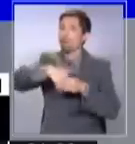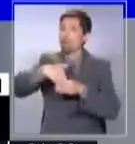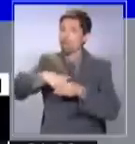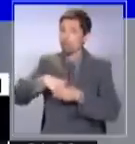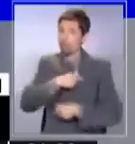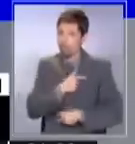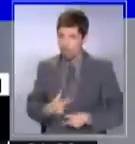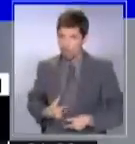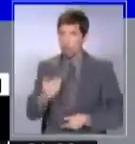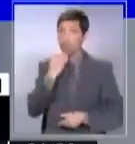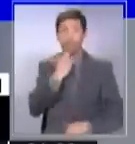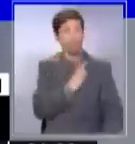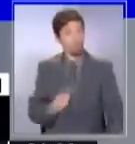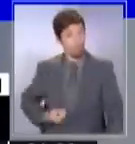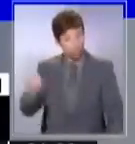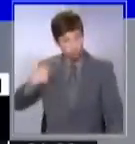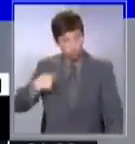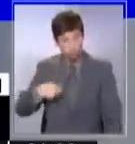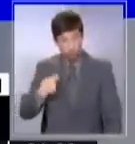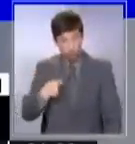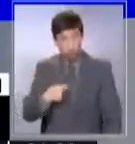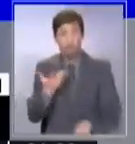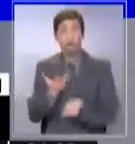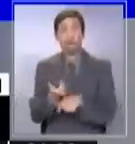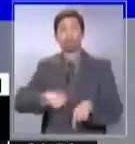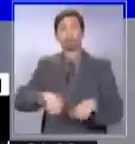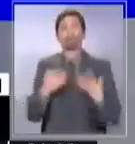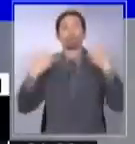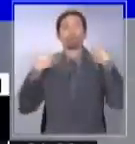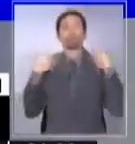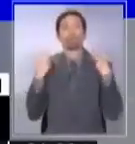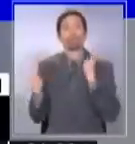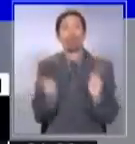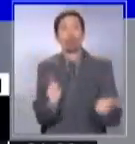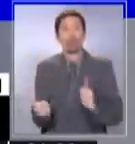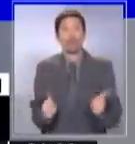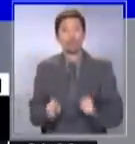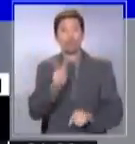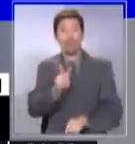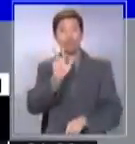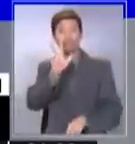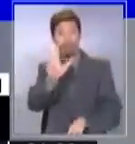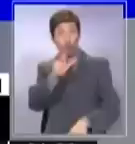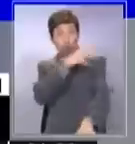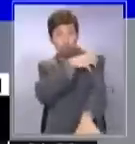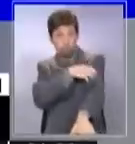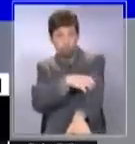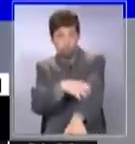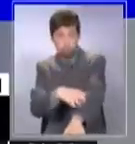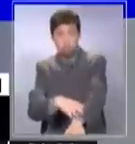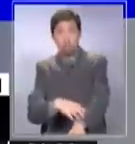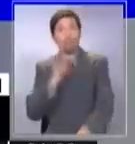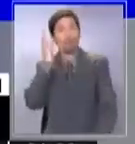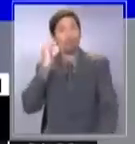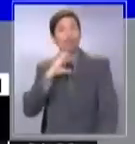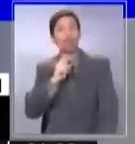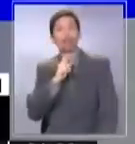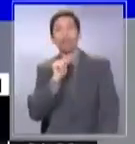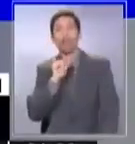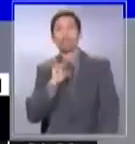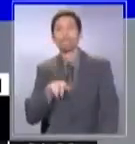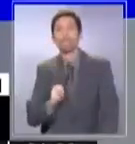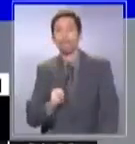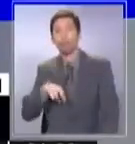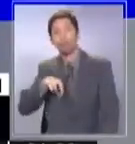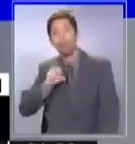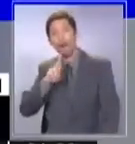las parlamentarias a cargo de la coordinación para los 28 distritos de nuestro país a Catalina parot y de igual manera ya comenzamos